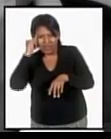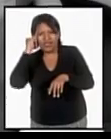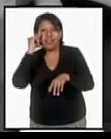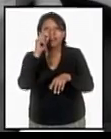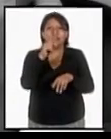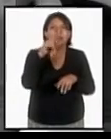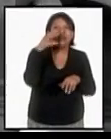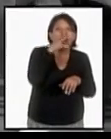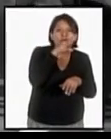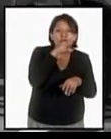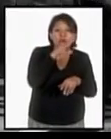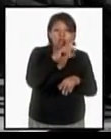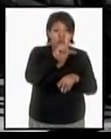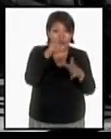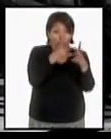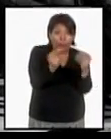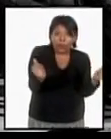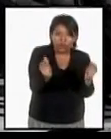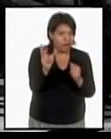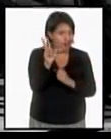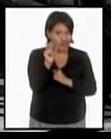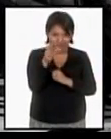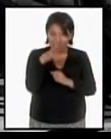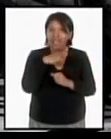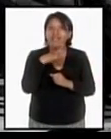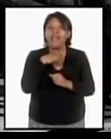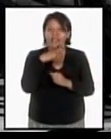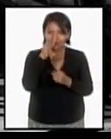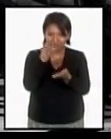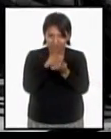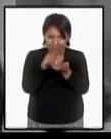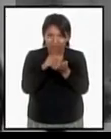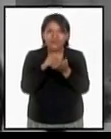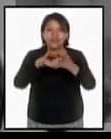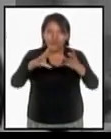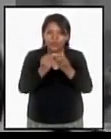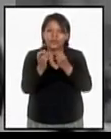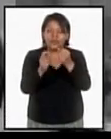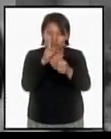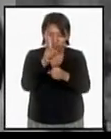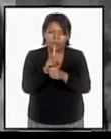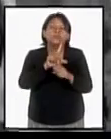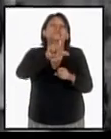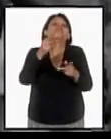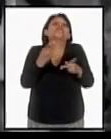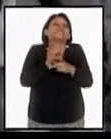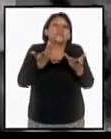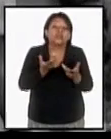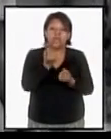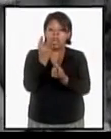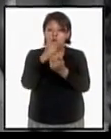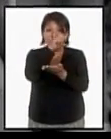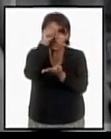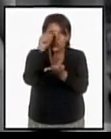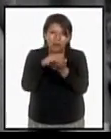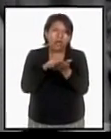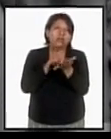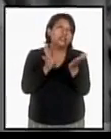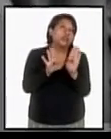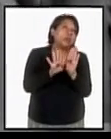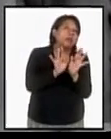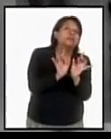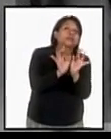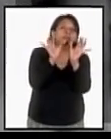decir que hayan desaparecido. O sea, están y formaron parte de esta sociedad. Ahora, ¿qué pasa? Hay regiones que por distintas